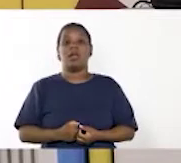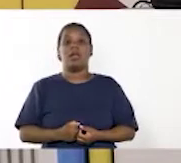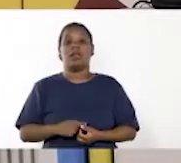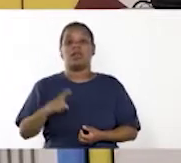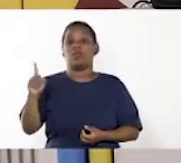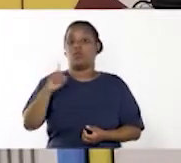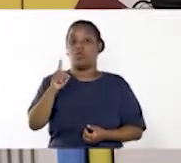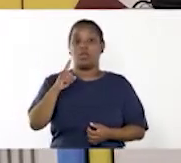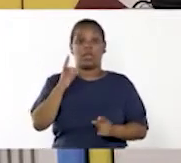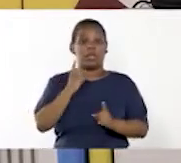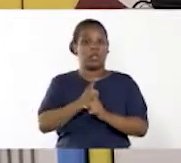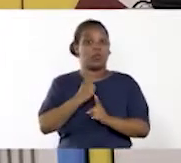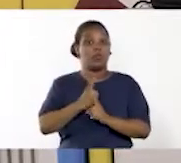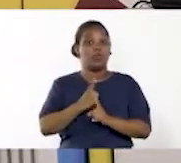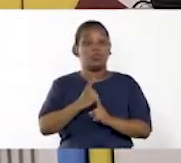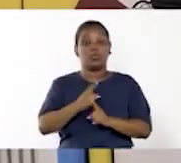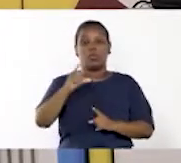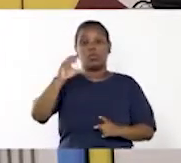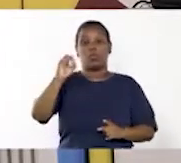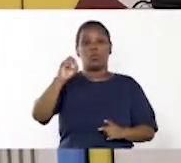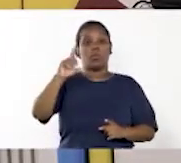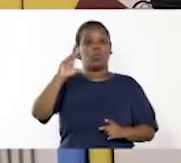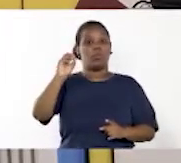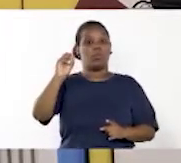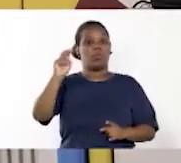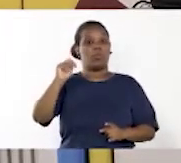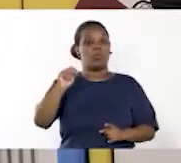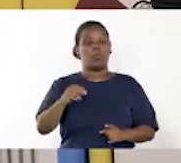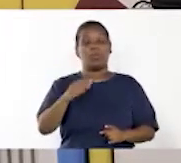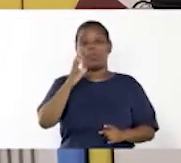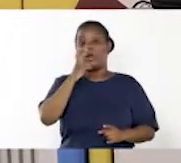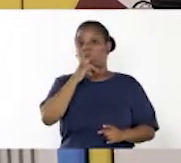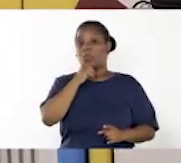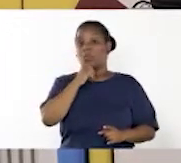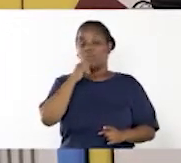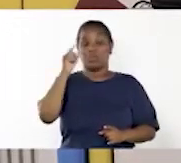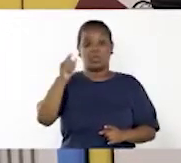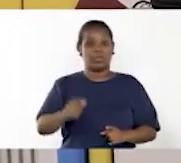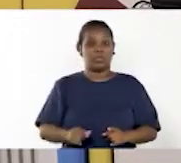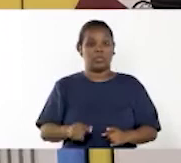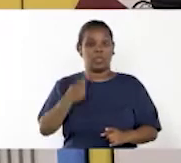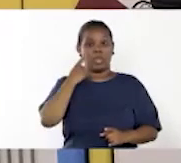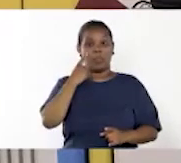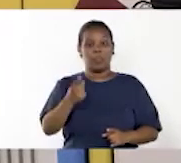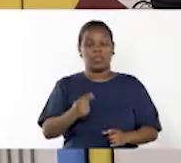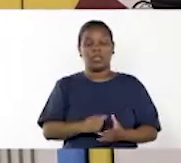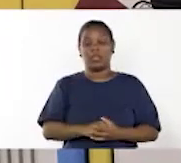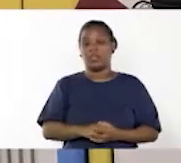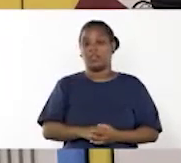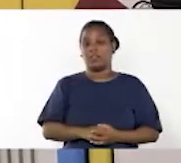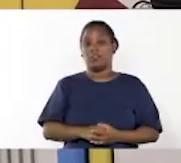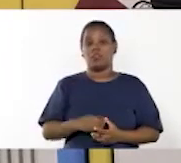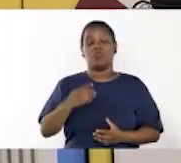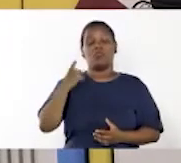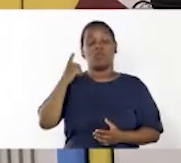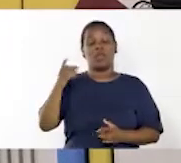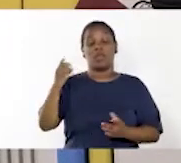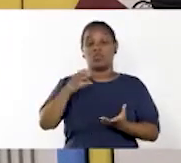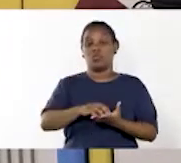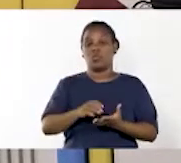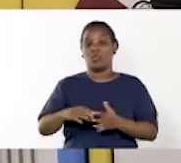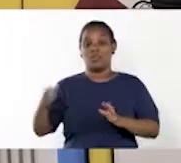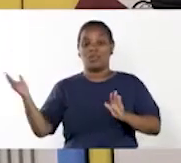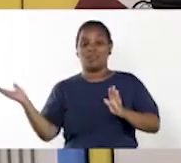no es la que encontró Colón, la más hermosa que ojos humanos vieron, no es esa, es una zona que fue deforestada